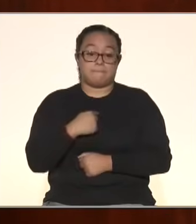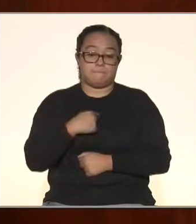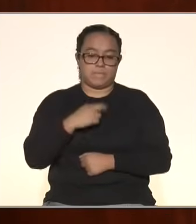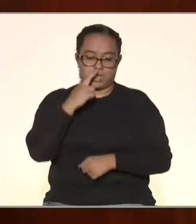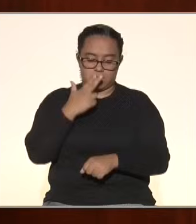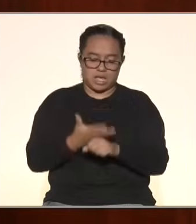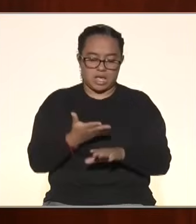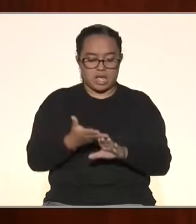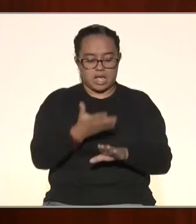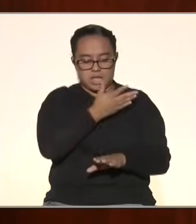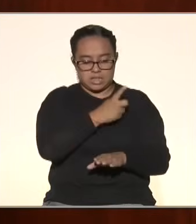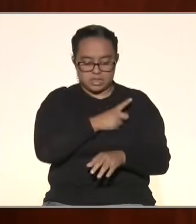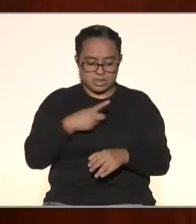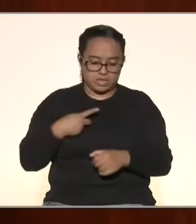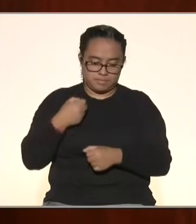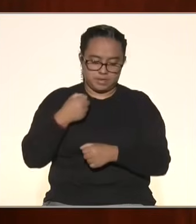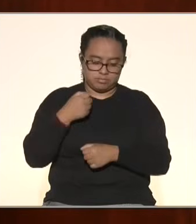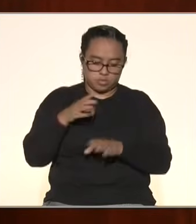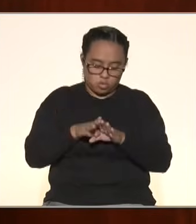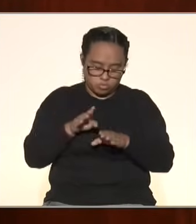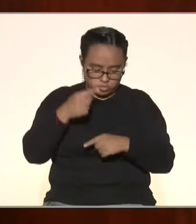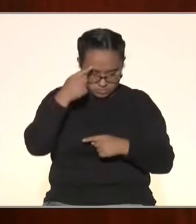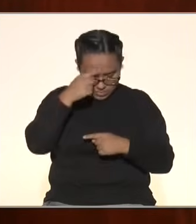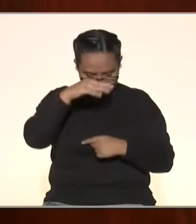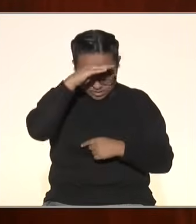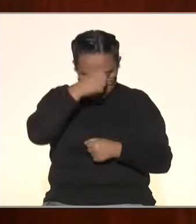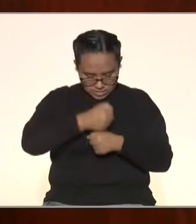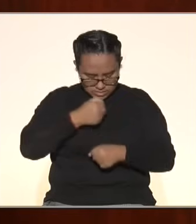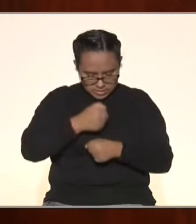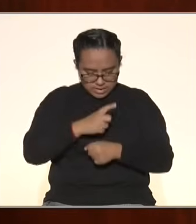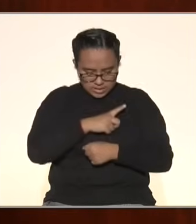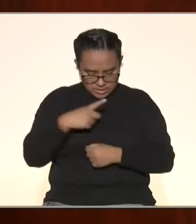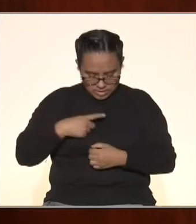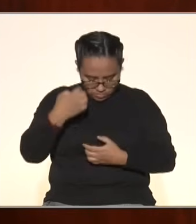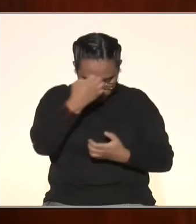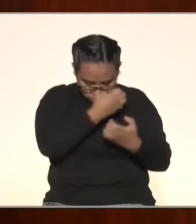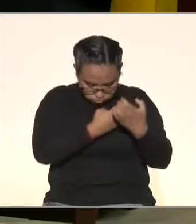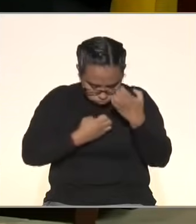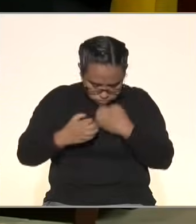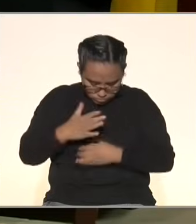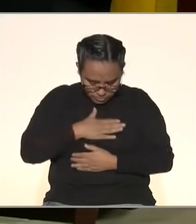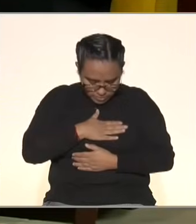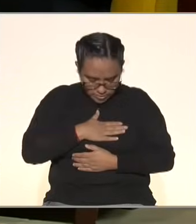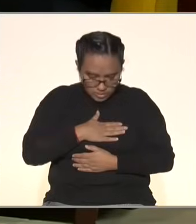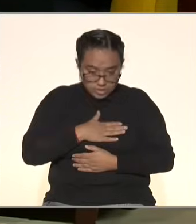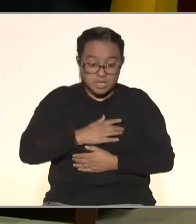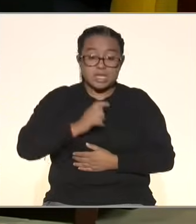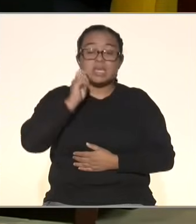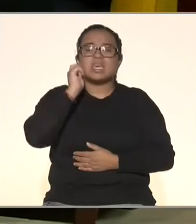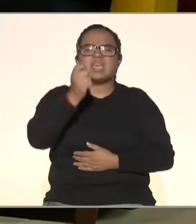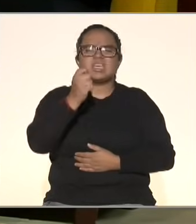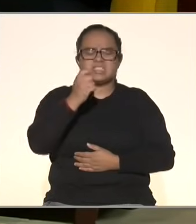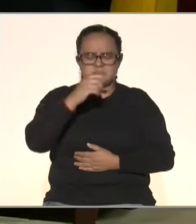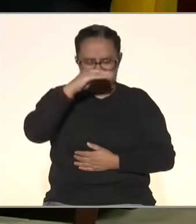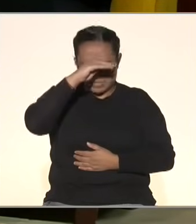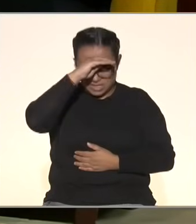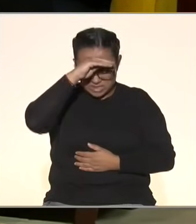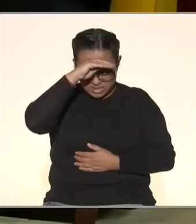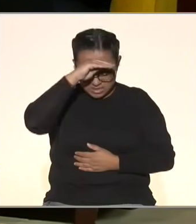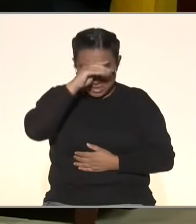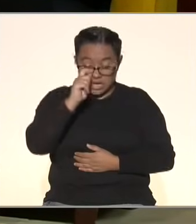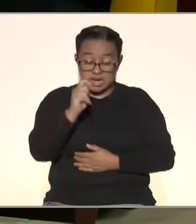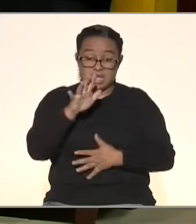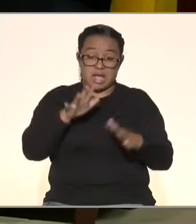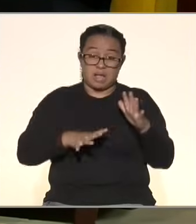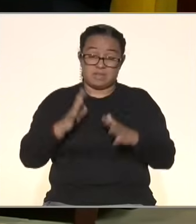desde antes, ir haciendo estas reflexiones de manera constante, y hacer reflexión no significa que sea una reflexión